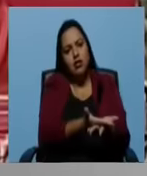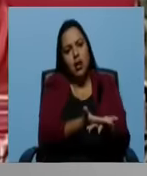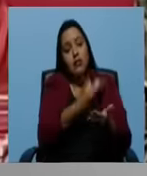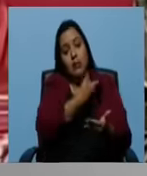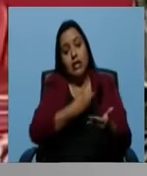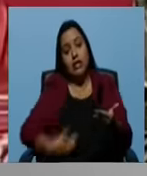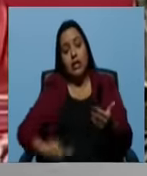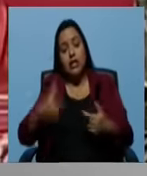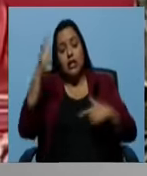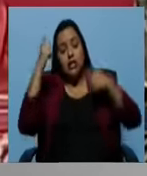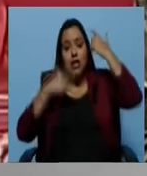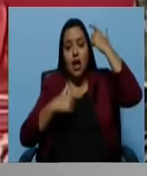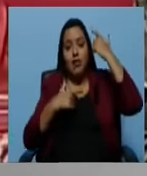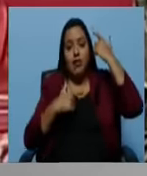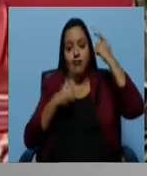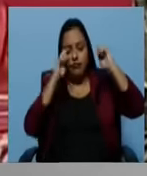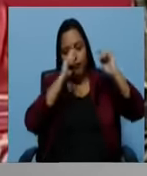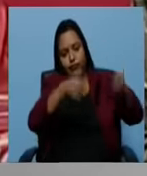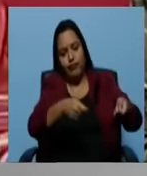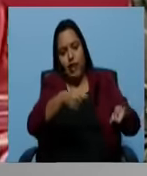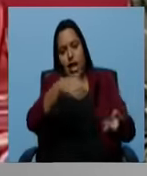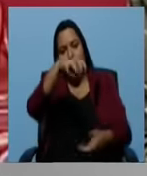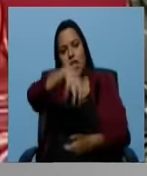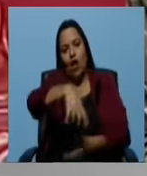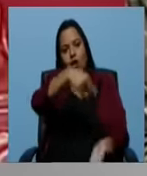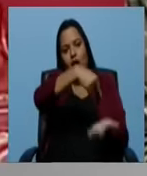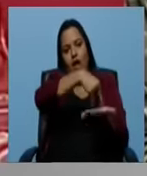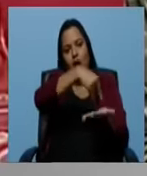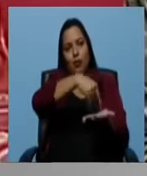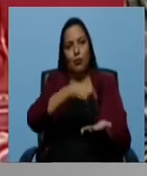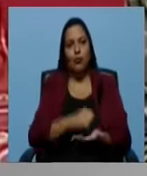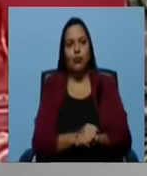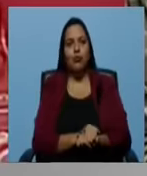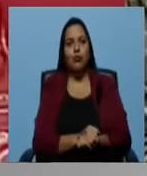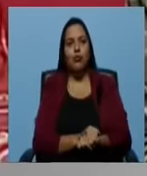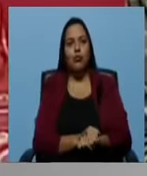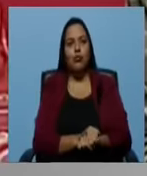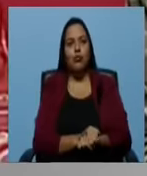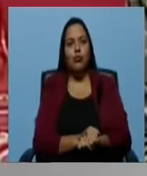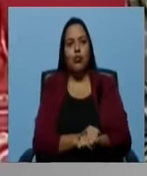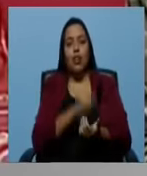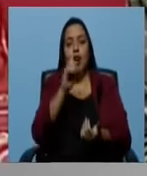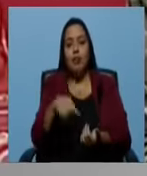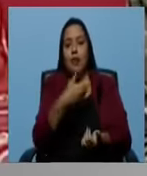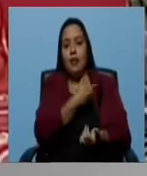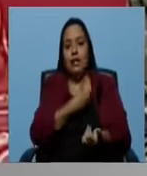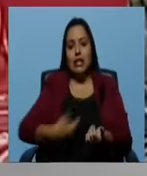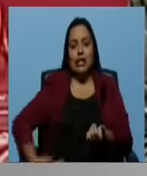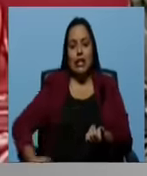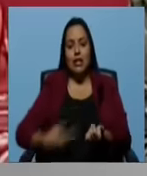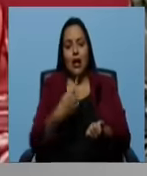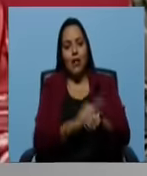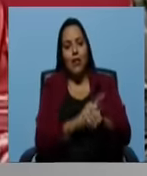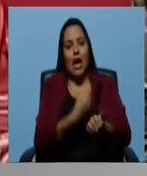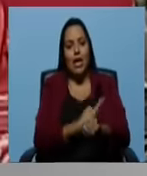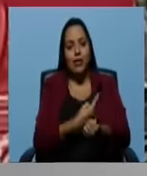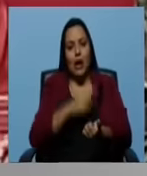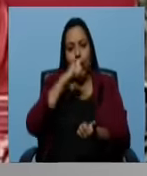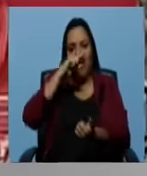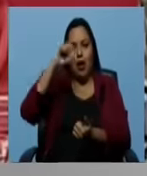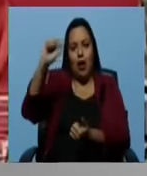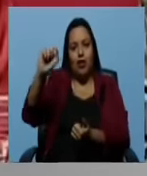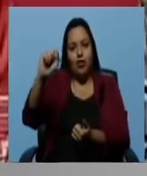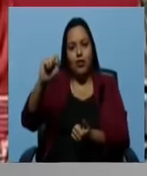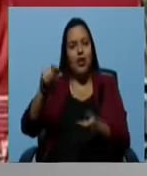comandante Chávez le tiene al estado Carabobo, y nuestro hermano presidente Nicolás Maduro